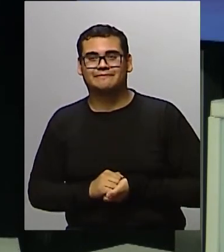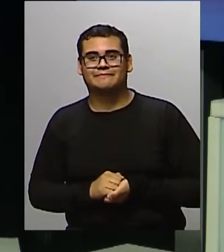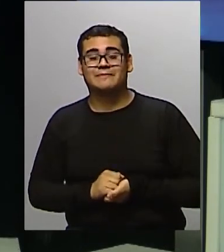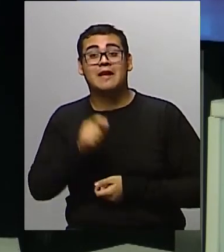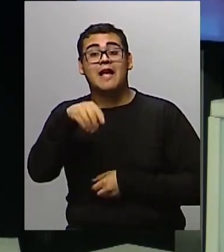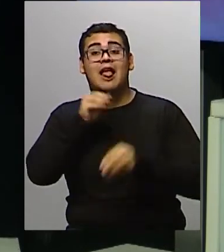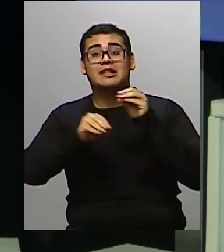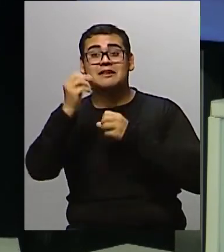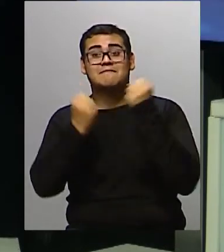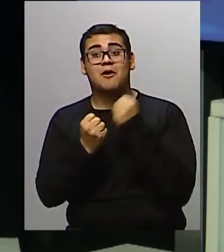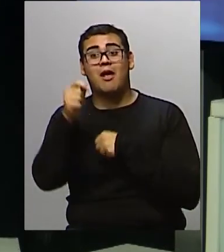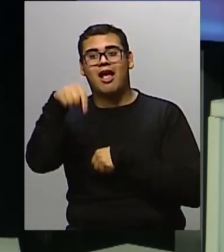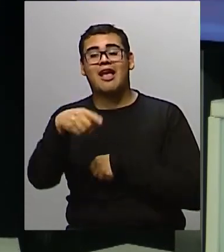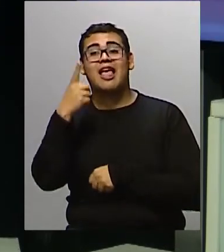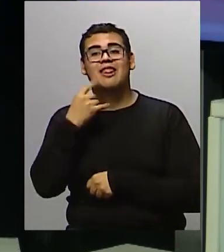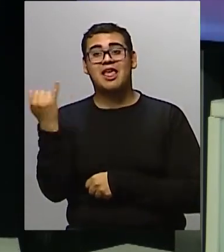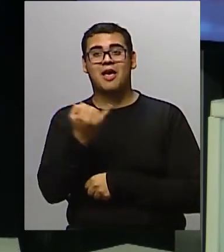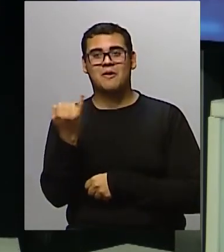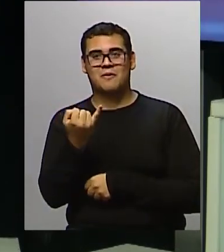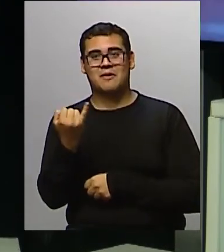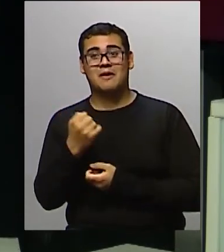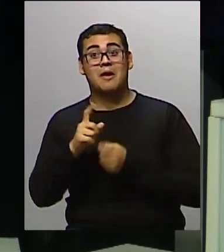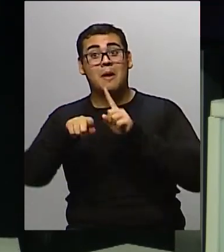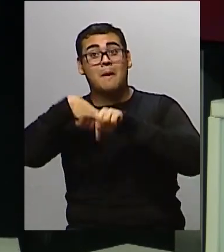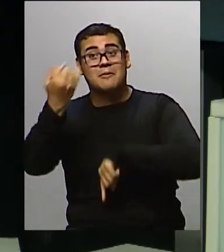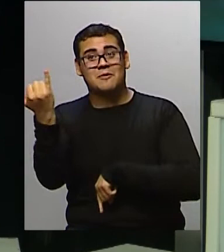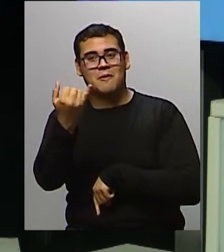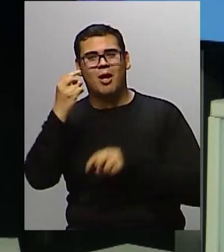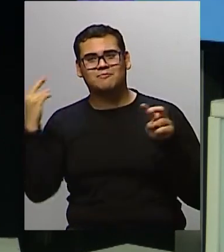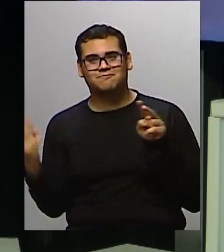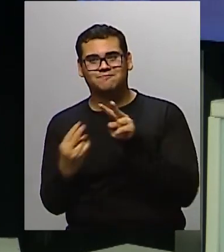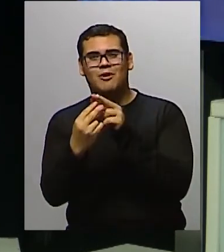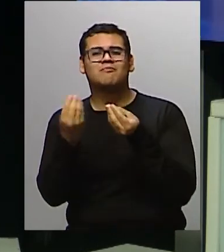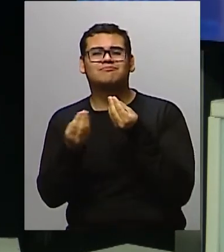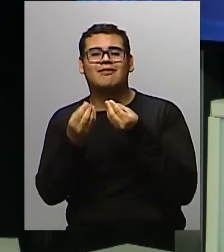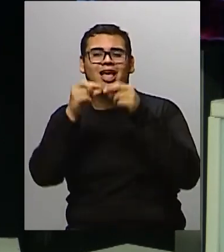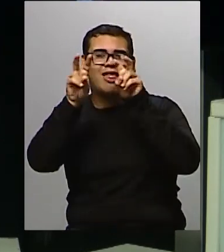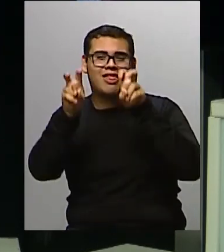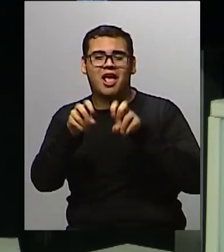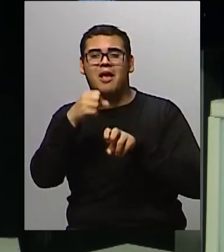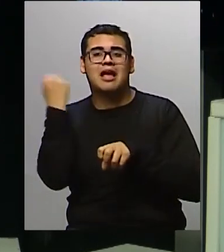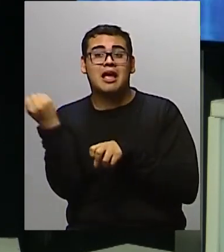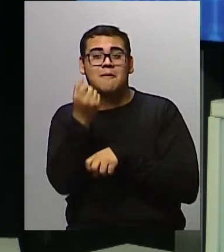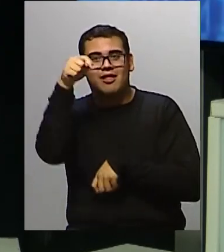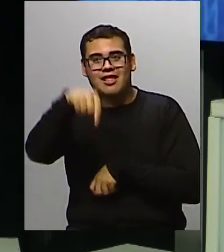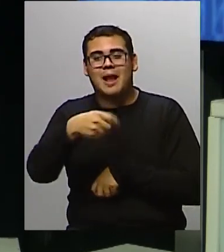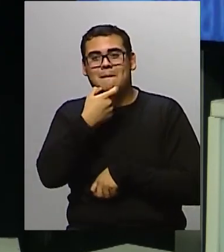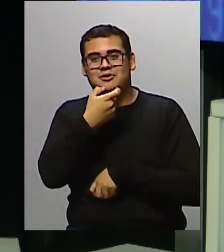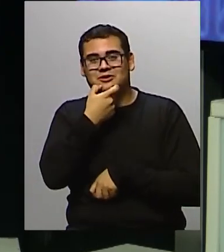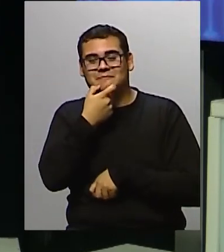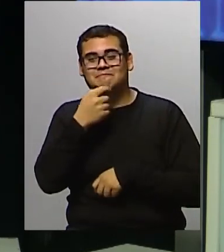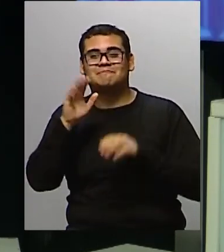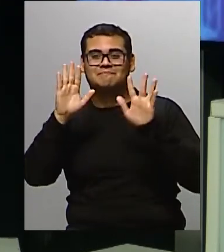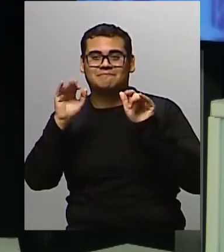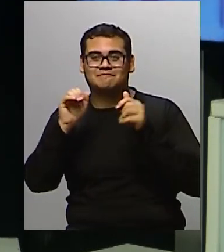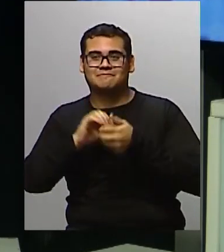Chat Económico en esta edición de jueves. Nos reencontramos el próximo jueves nuevamente para seguir hablando de los temas que importan aquí en la provincia de Mendoza. Será hasta ese